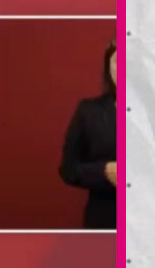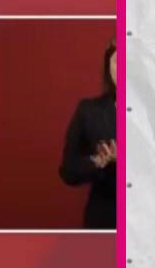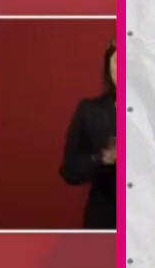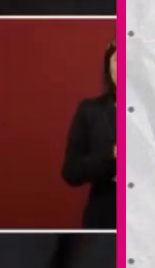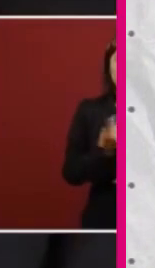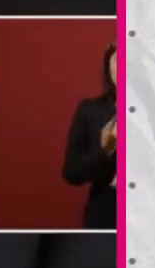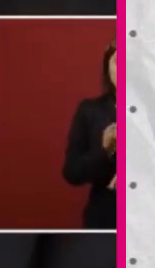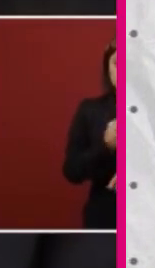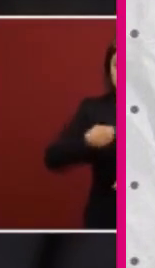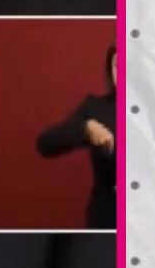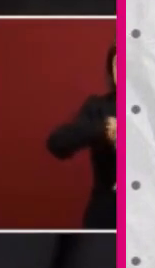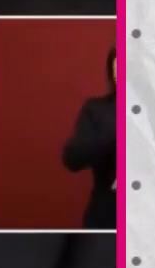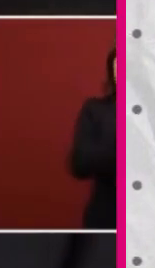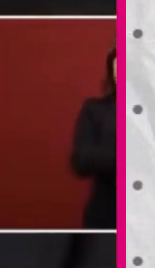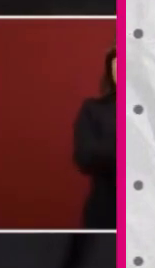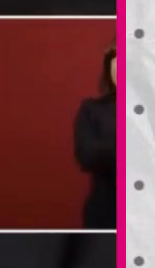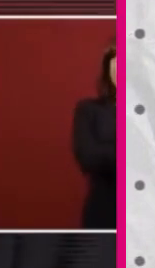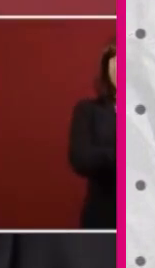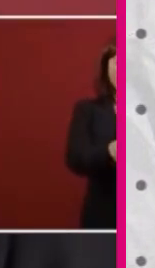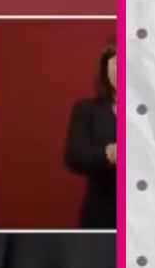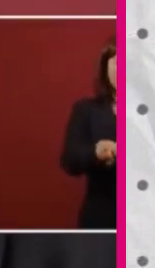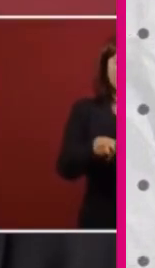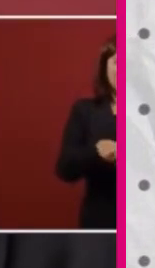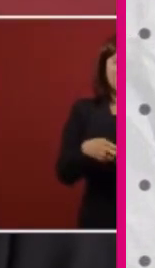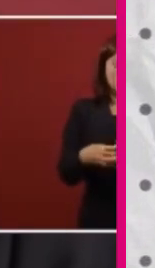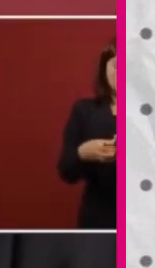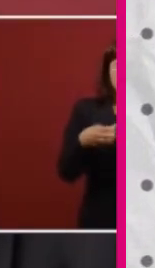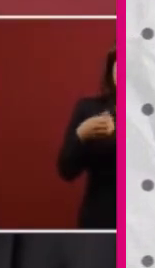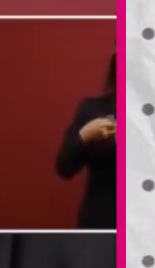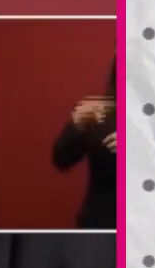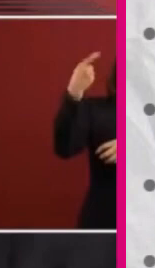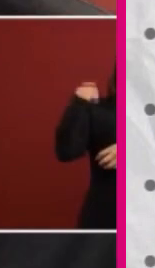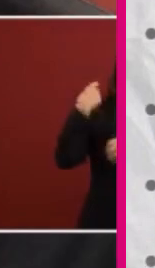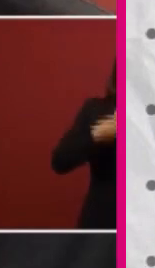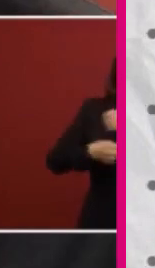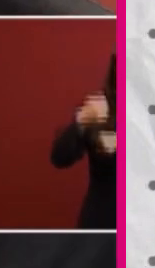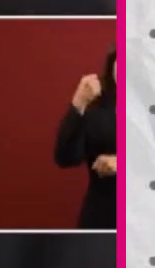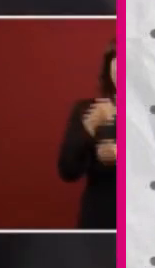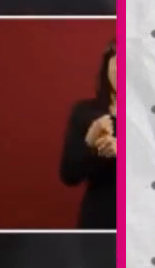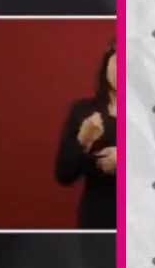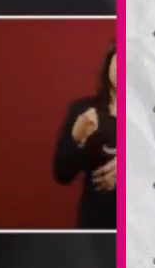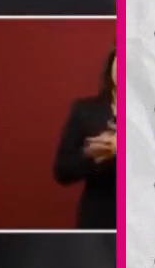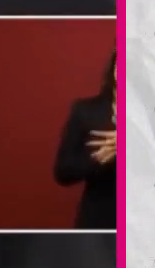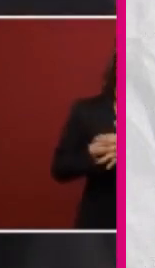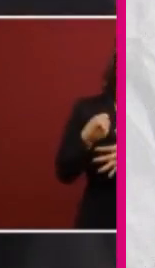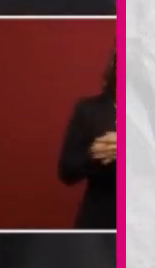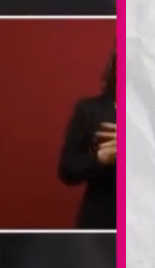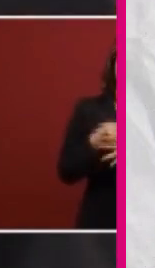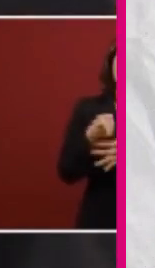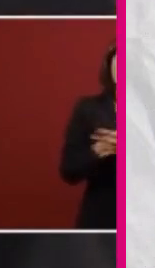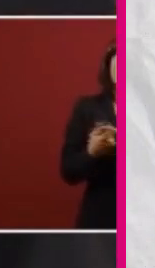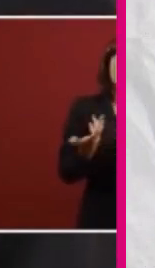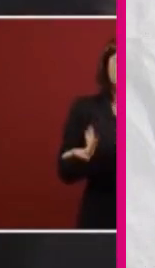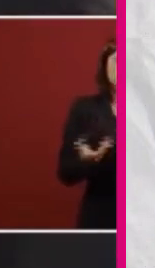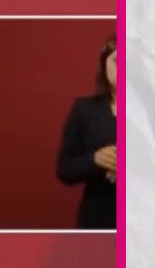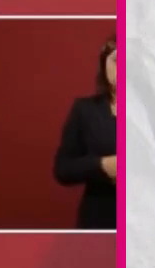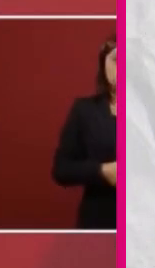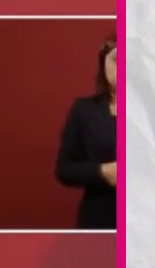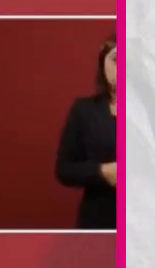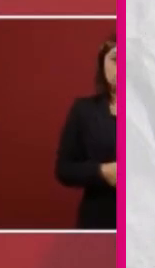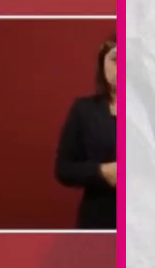somos compañeros, o sea, del mismo equipo, hemos luchado durante mucho tiempo y…